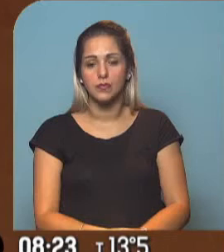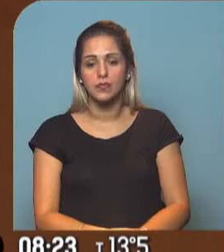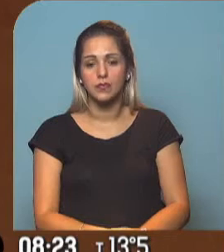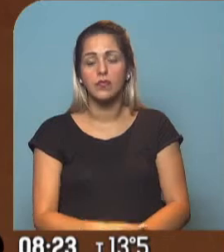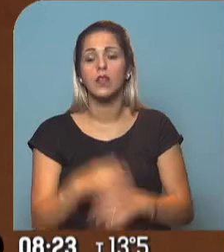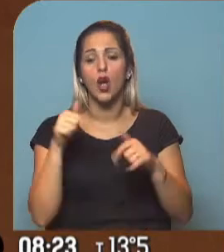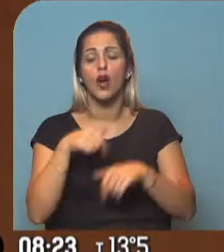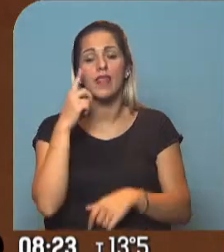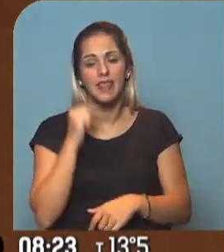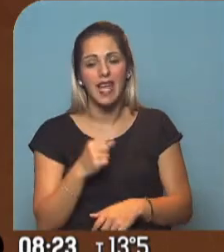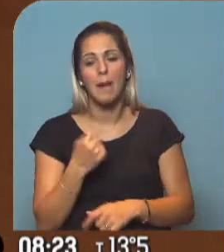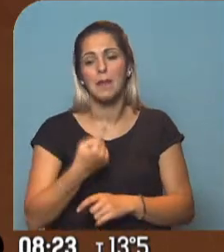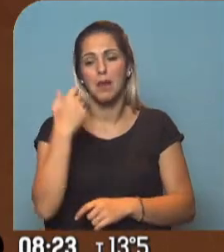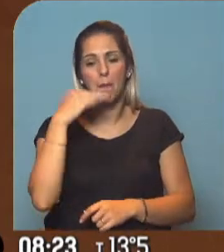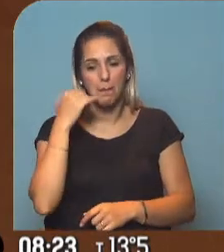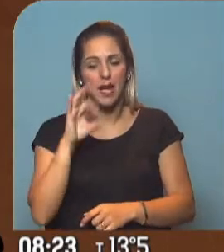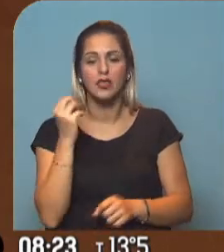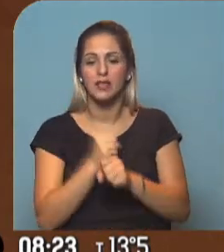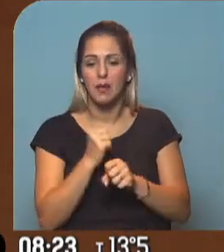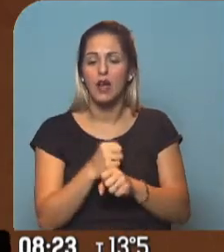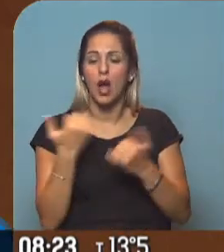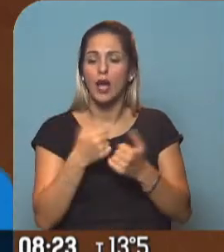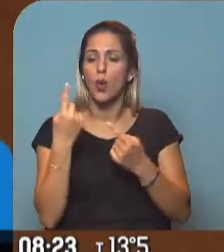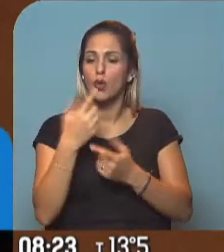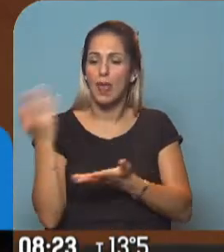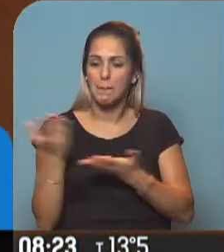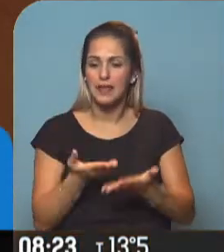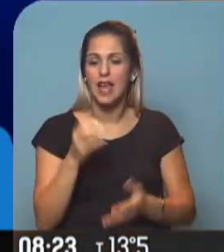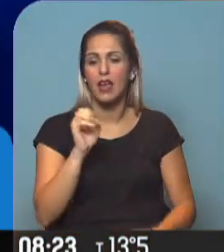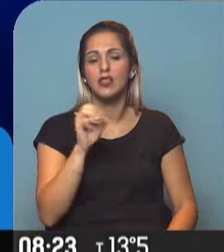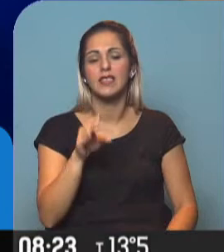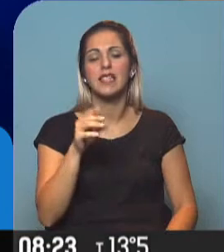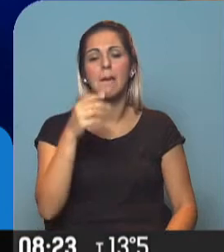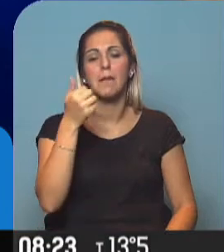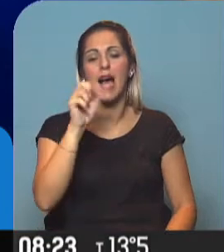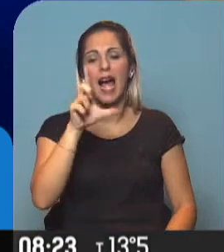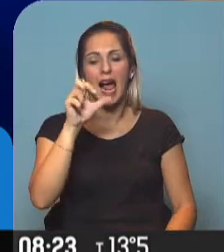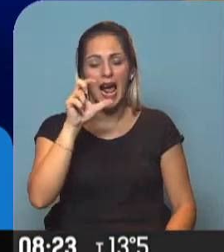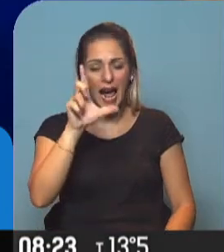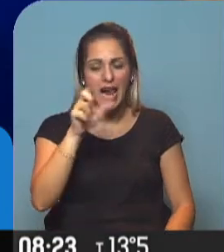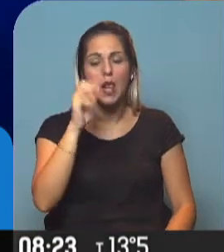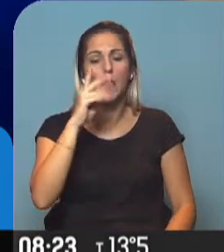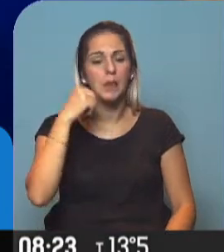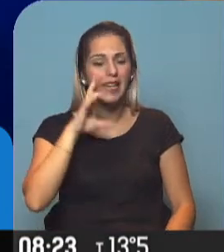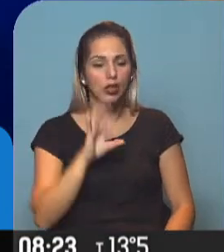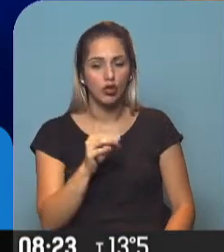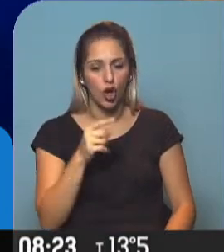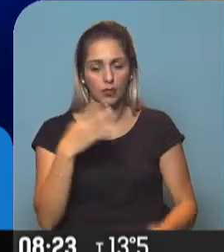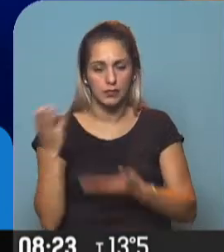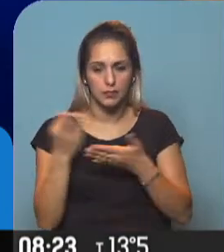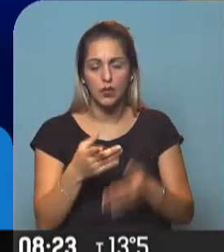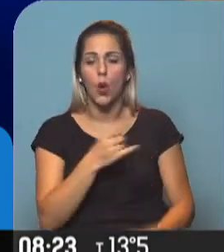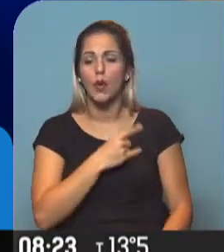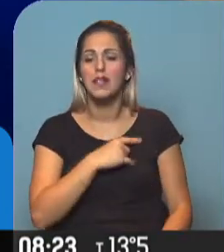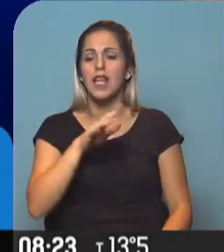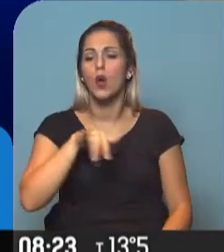en este día en el día del trabajador tenemos un invitado es alberto robles instituto del mundo del trabajo julio godio municipalidad universidad de